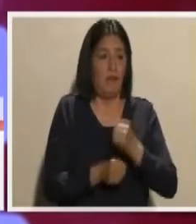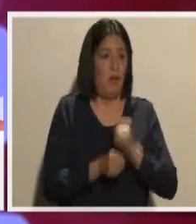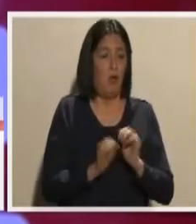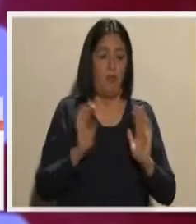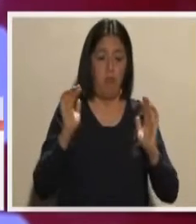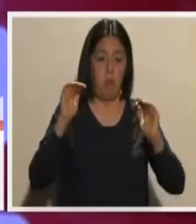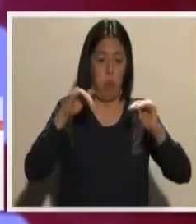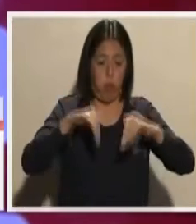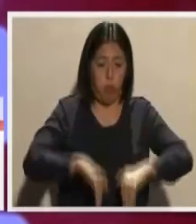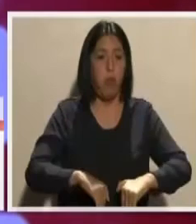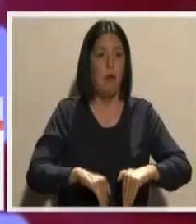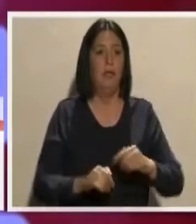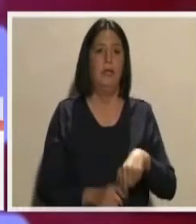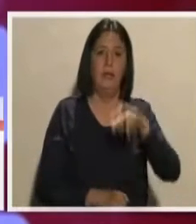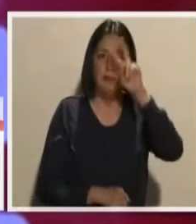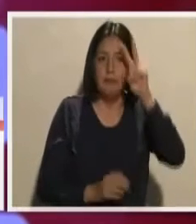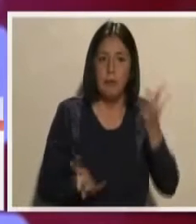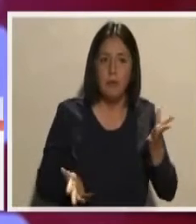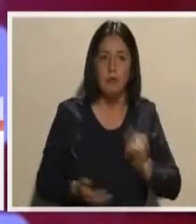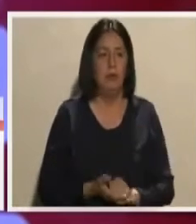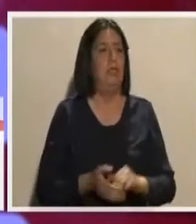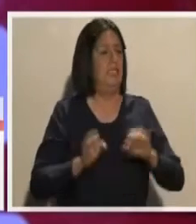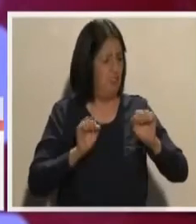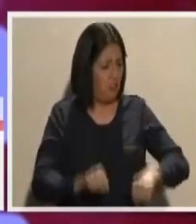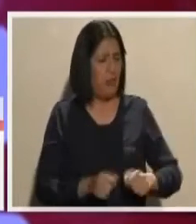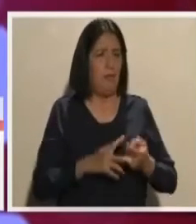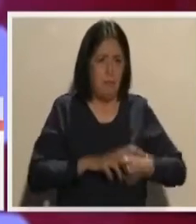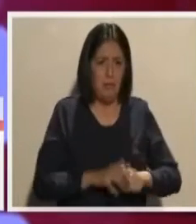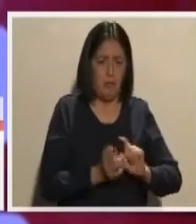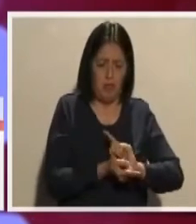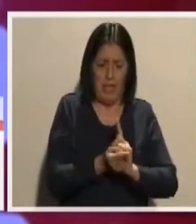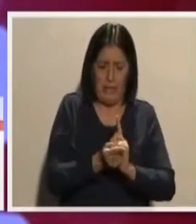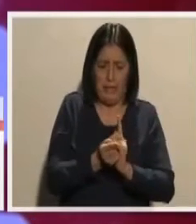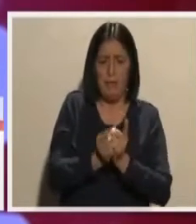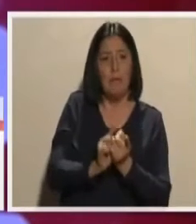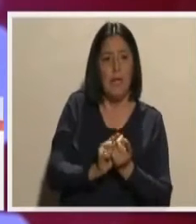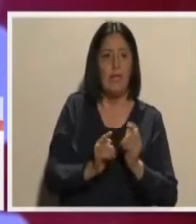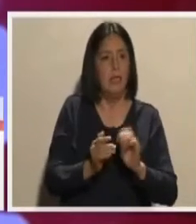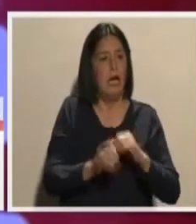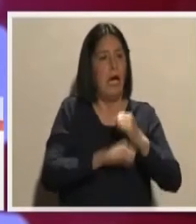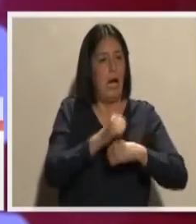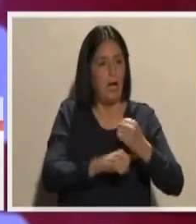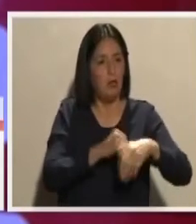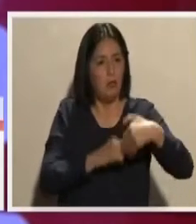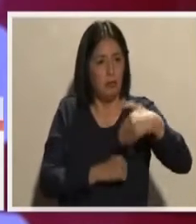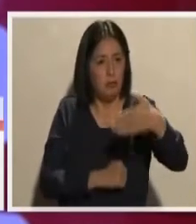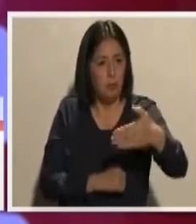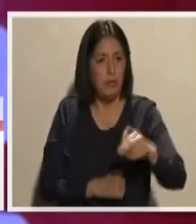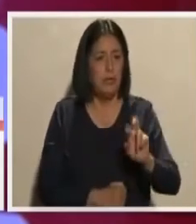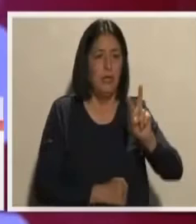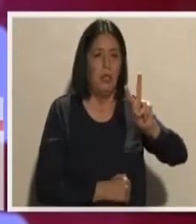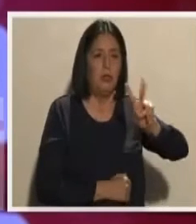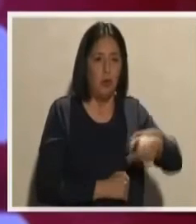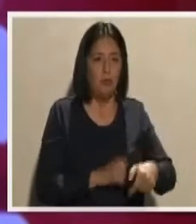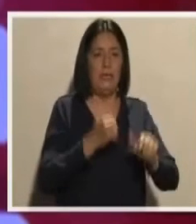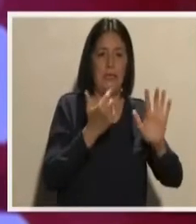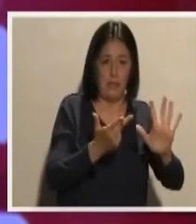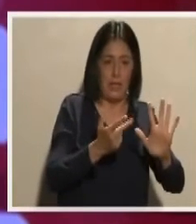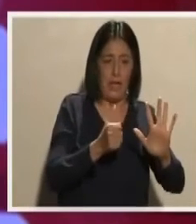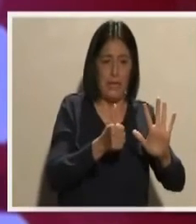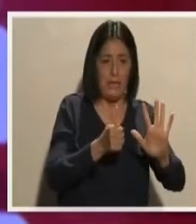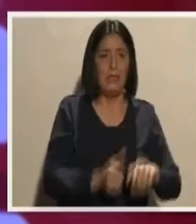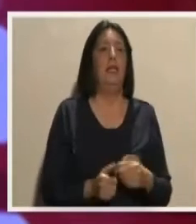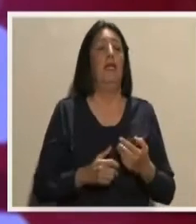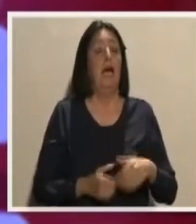mermado en el Perú. Empezamos a cambiar y unos años después, en el 2006, le dejamos al